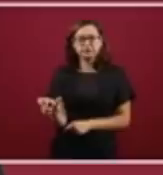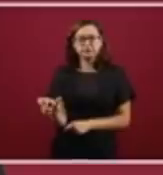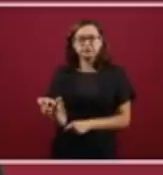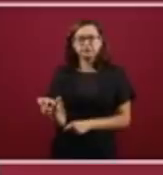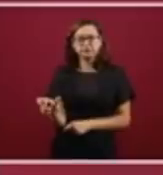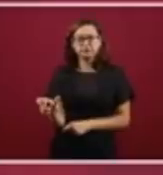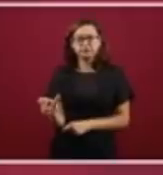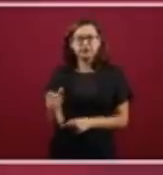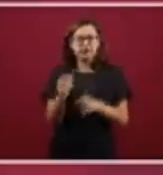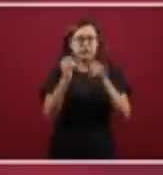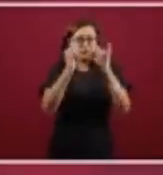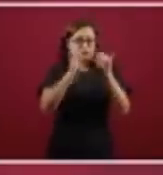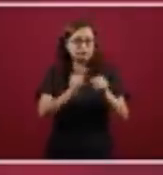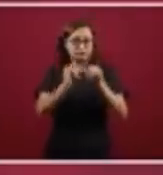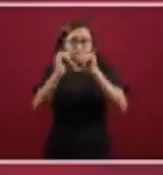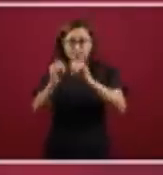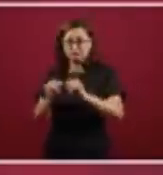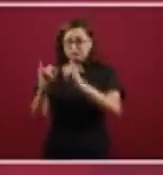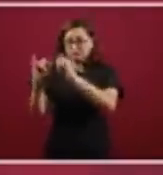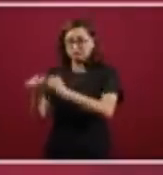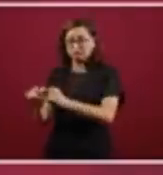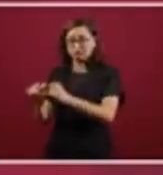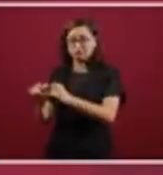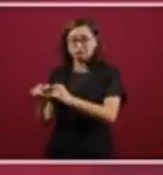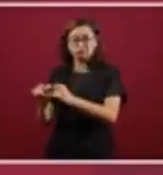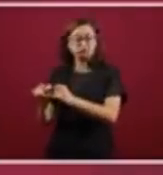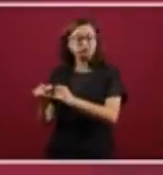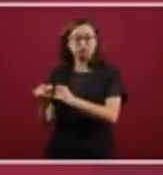de manera individual, no